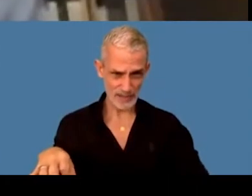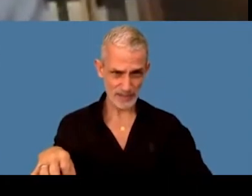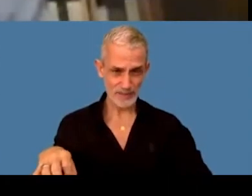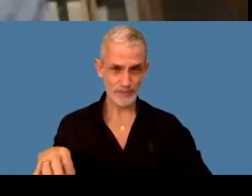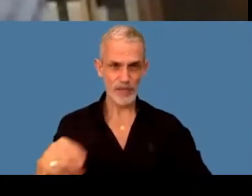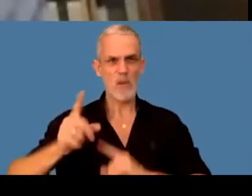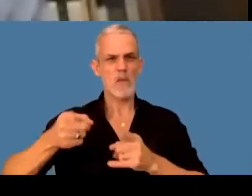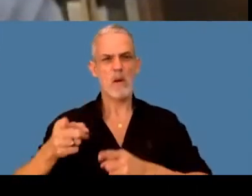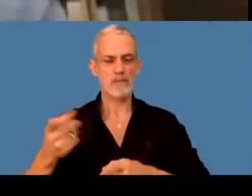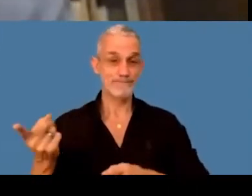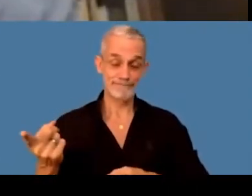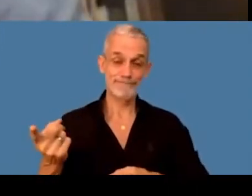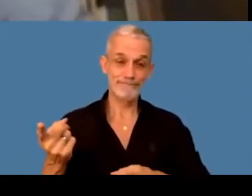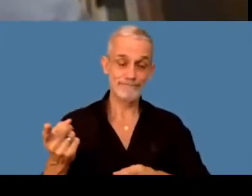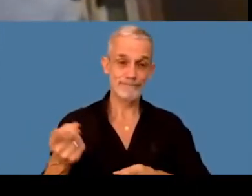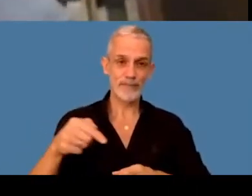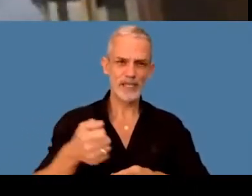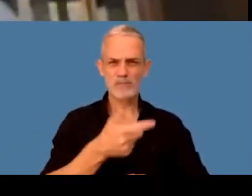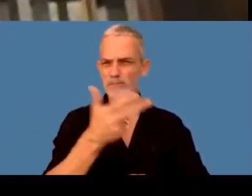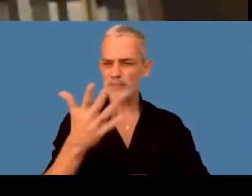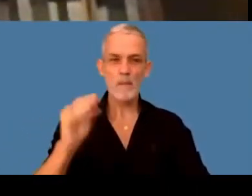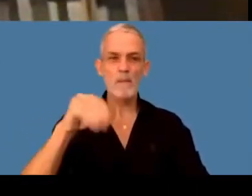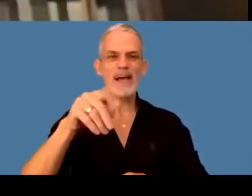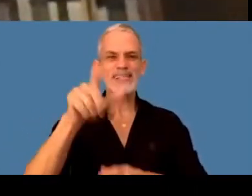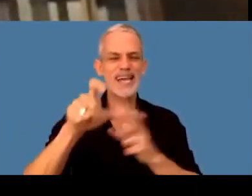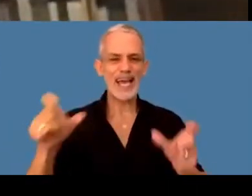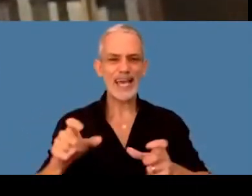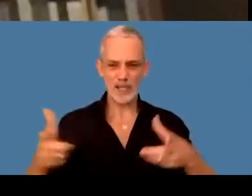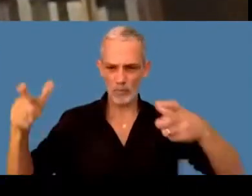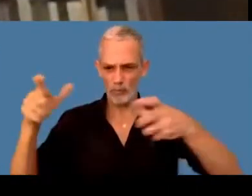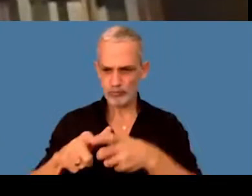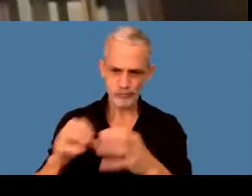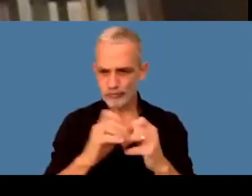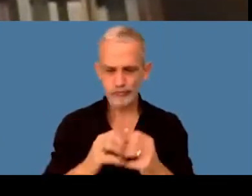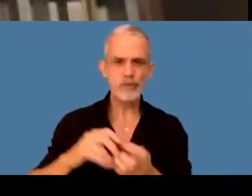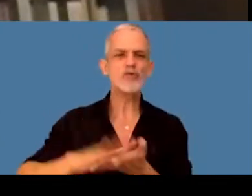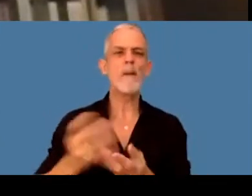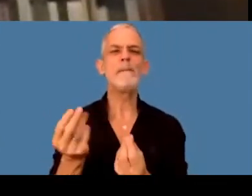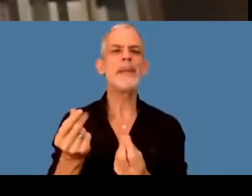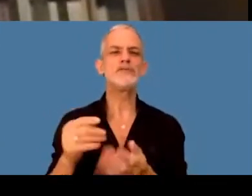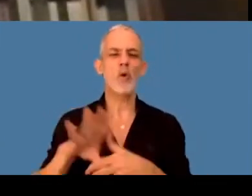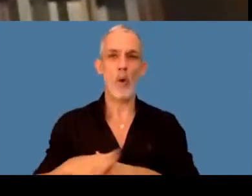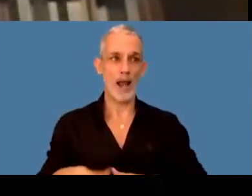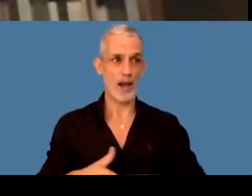hay más gente que los que se tienen que reunir para fijar o definir el nivel general de precios de la Argentina.